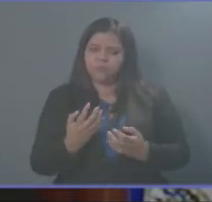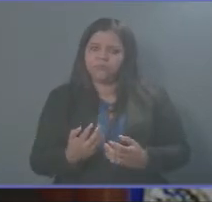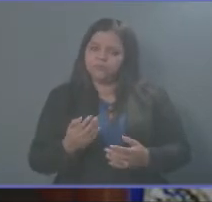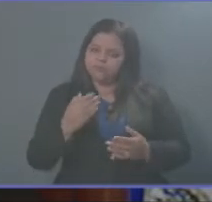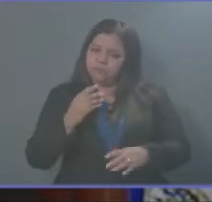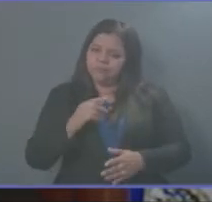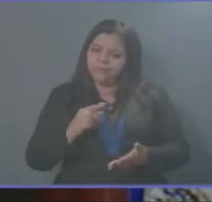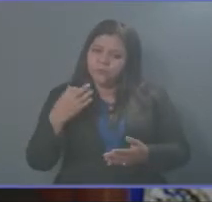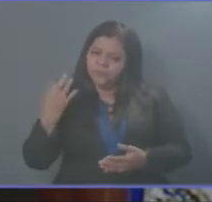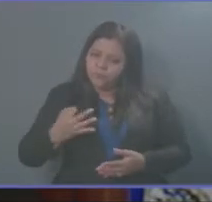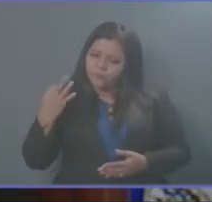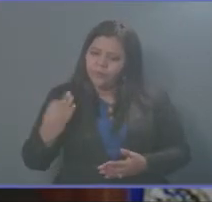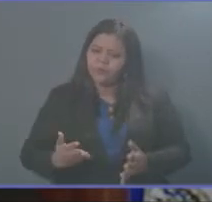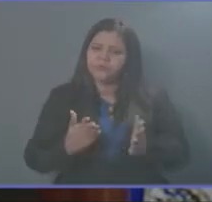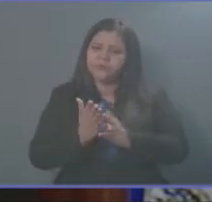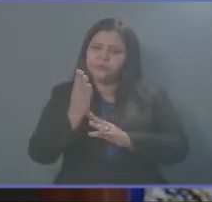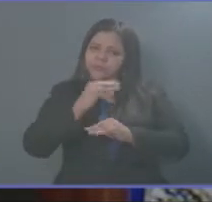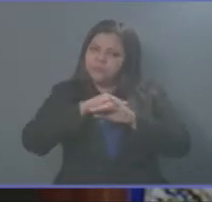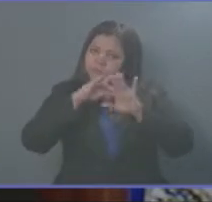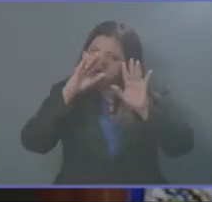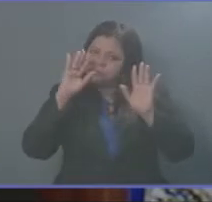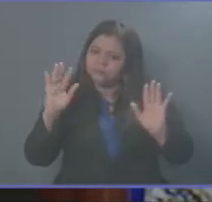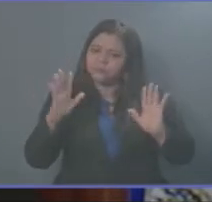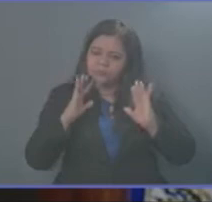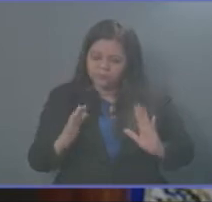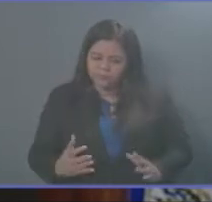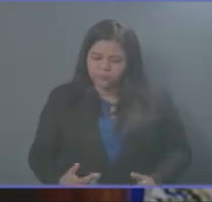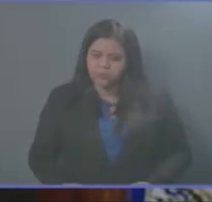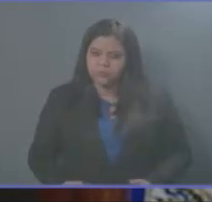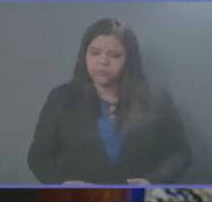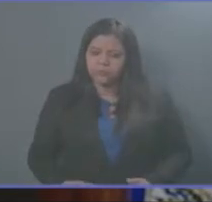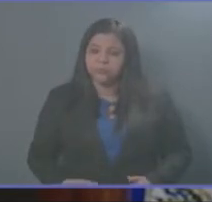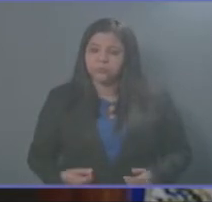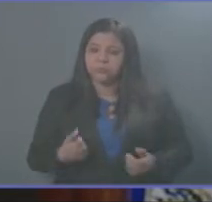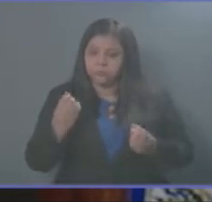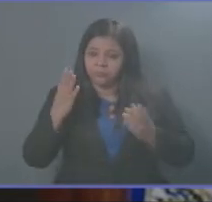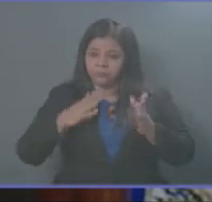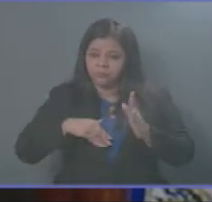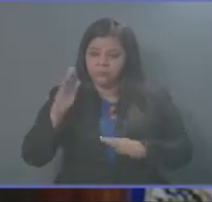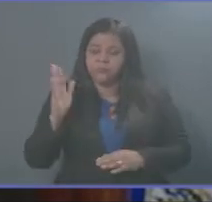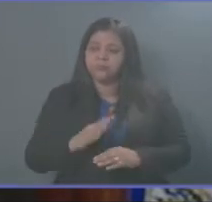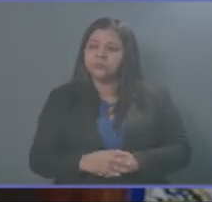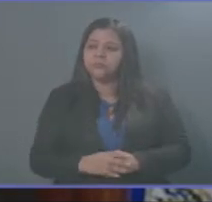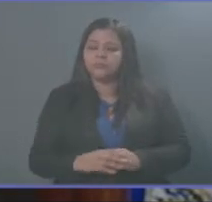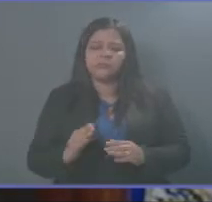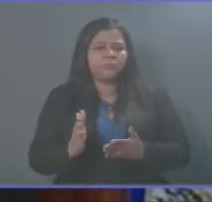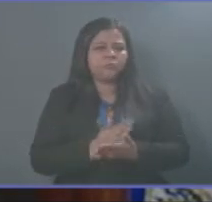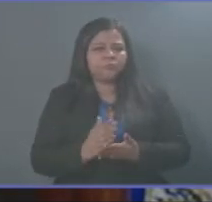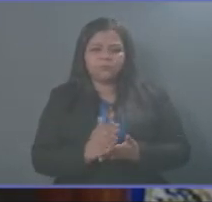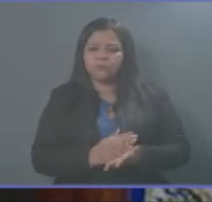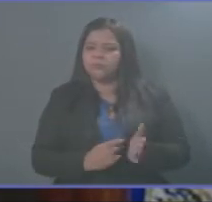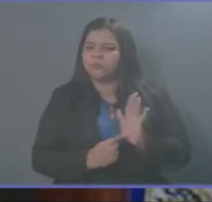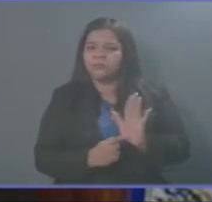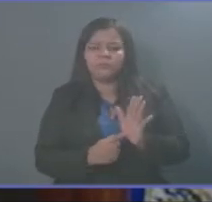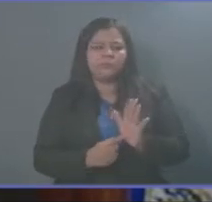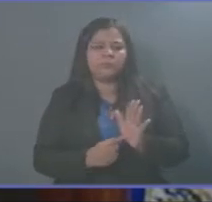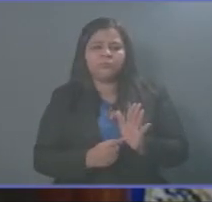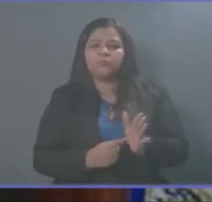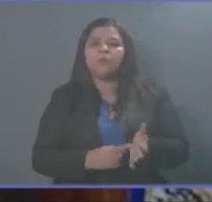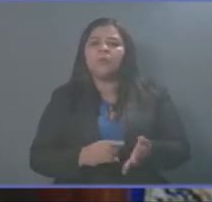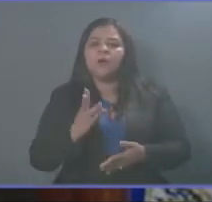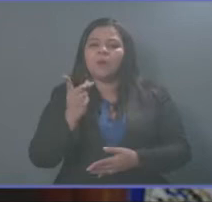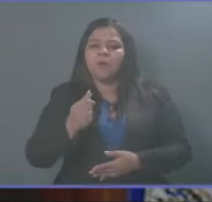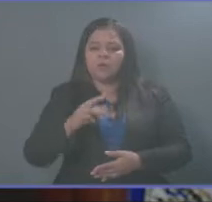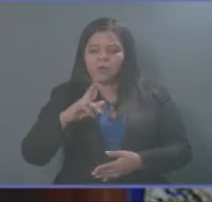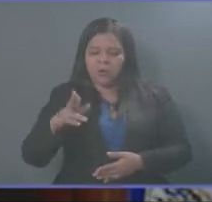transparencia a este gobierno. A este gobierno que en su mayoría ni siquiera ha presentado su declaración de probidad. Y eso